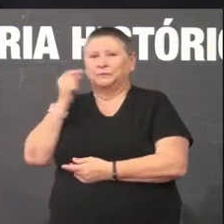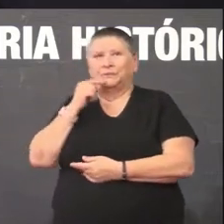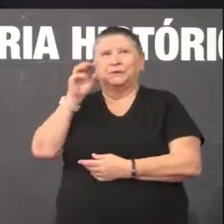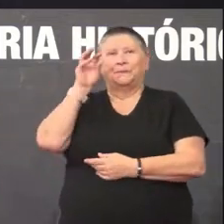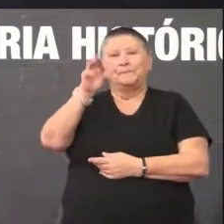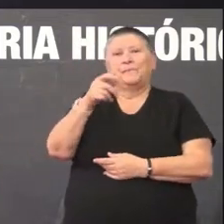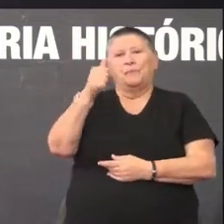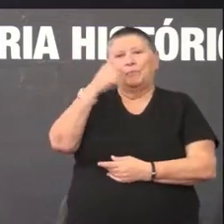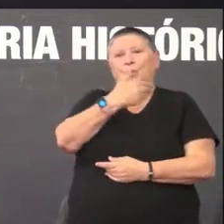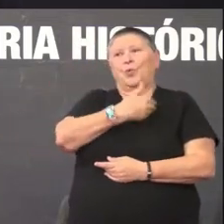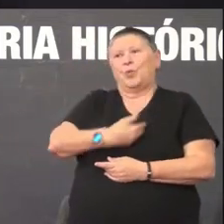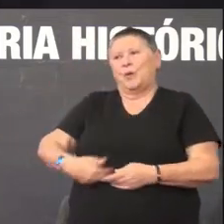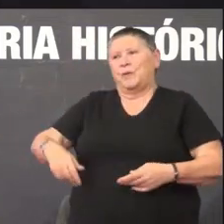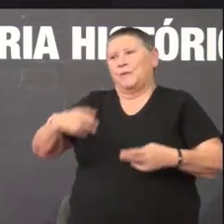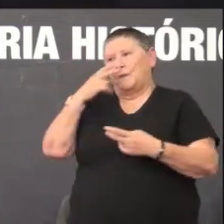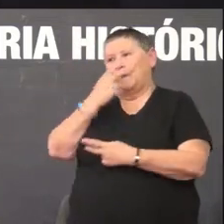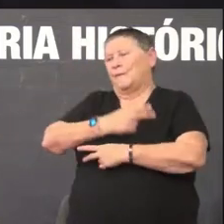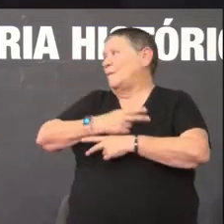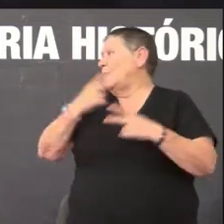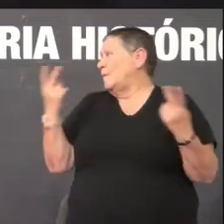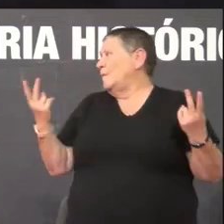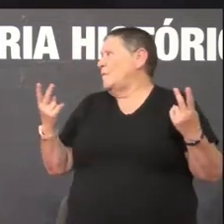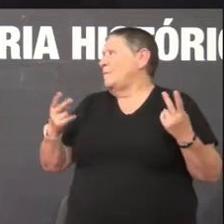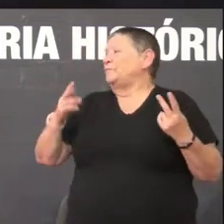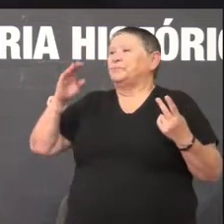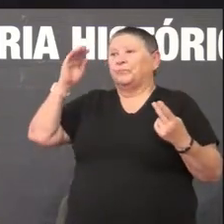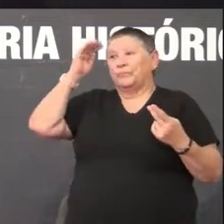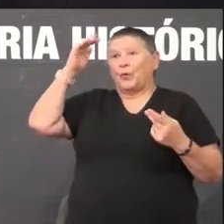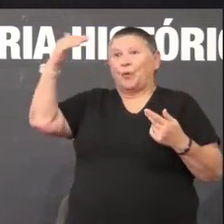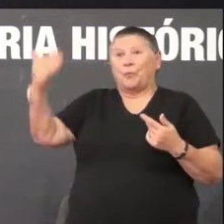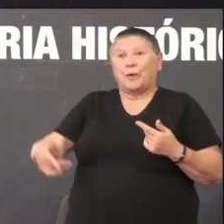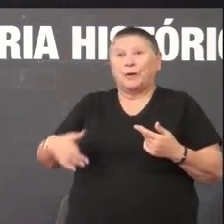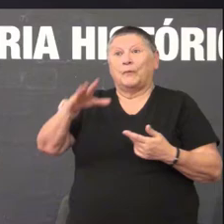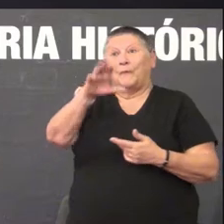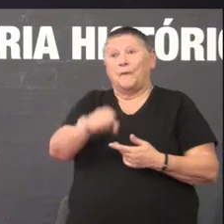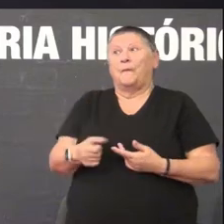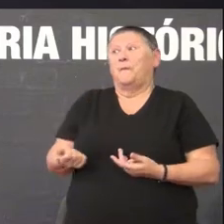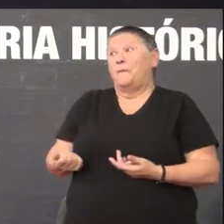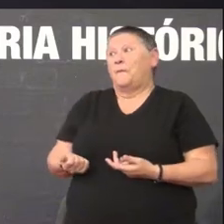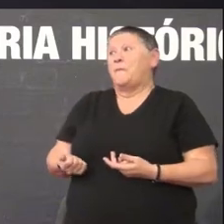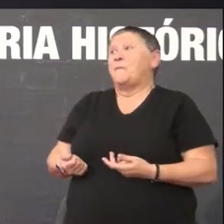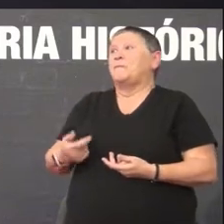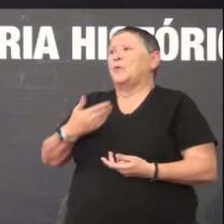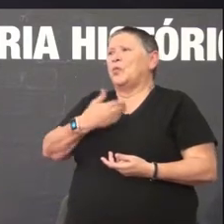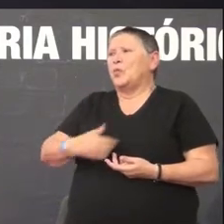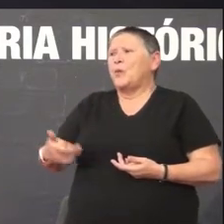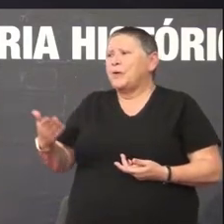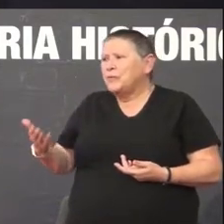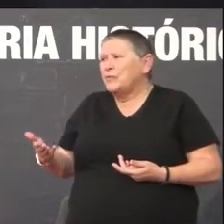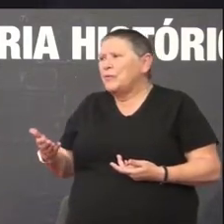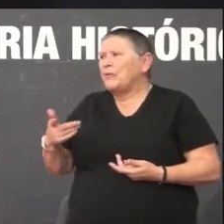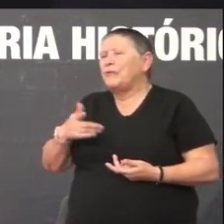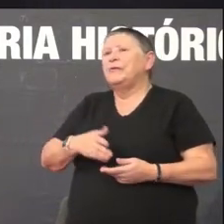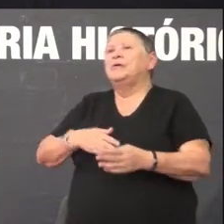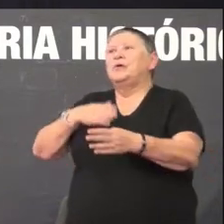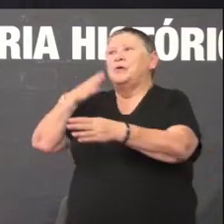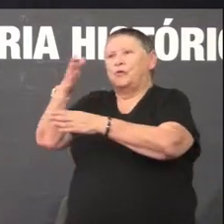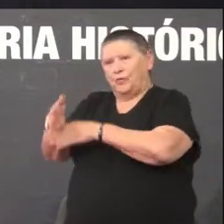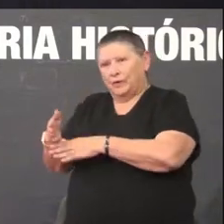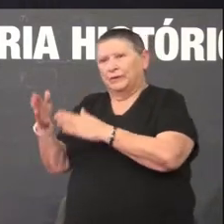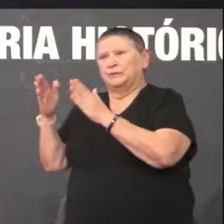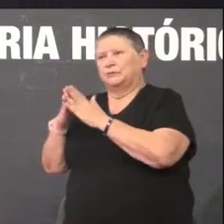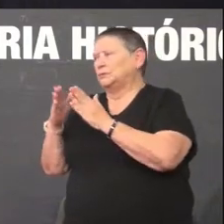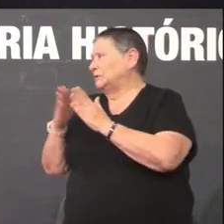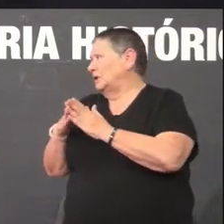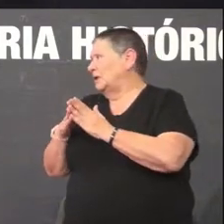salió el dueño. Claro. Bárbara Rey, joder, tal. Entonces salió el dueño, y fue el mismo dueño el que fue a su casa. Y ella